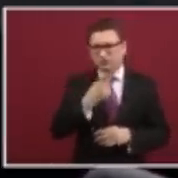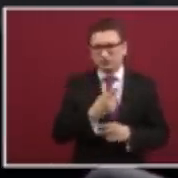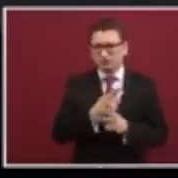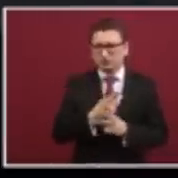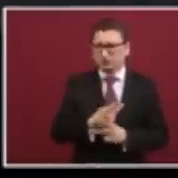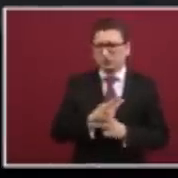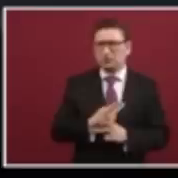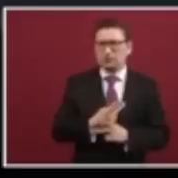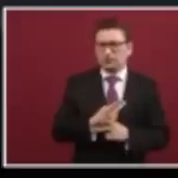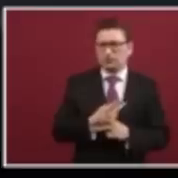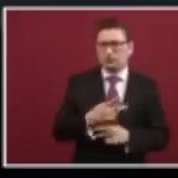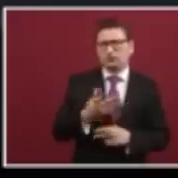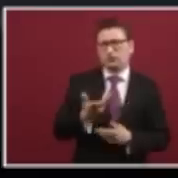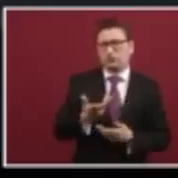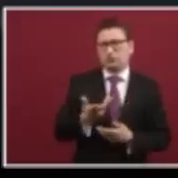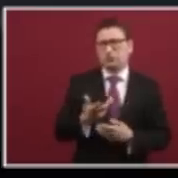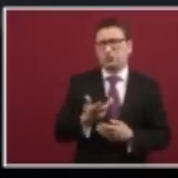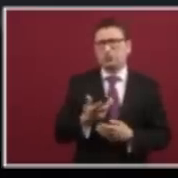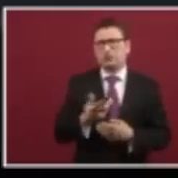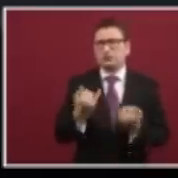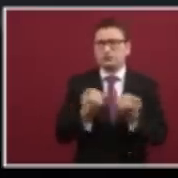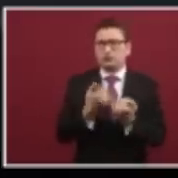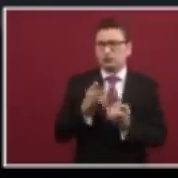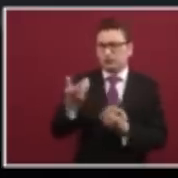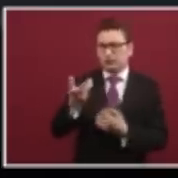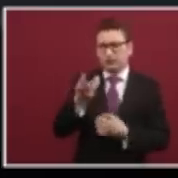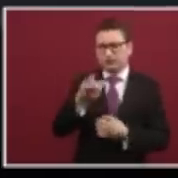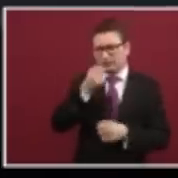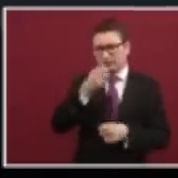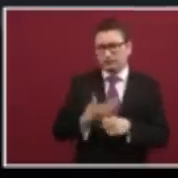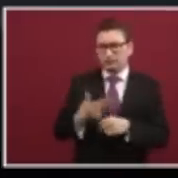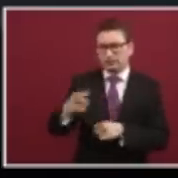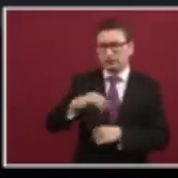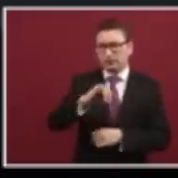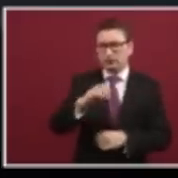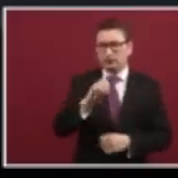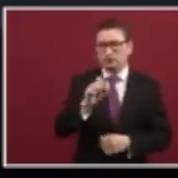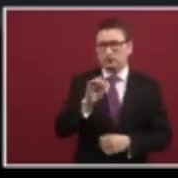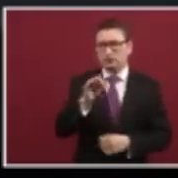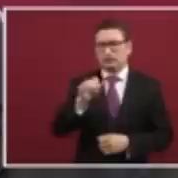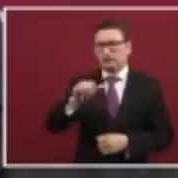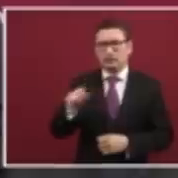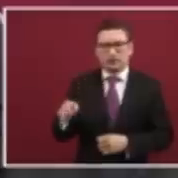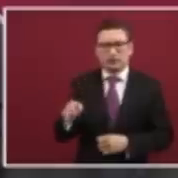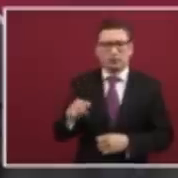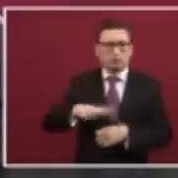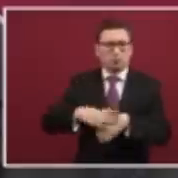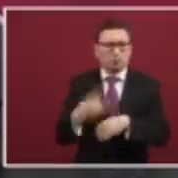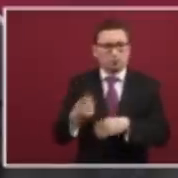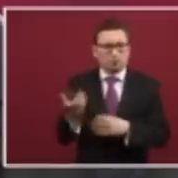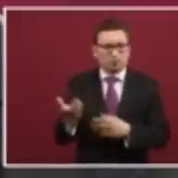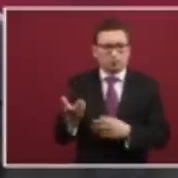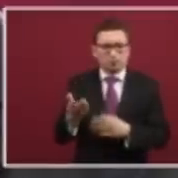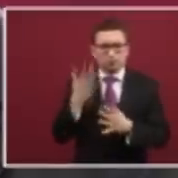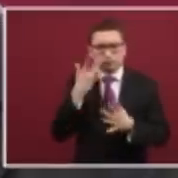el caso de la secretaria Josefa, ¿cuál fue el criterio?